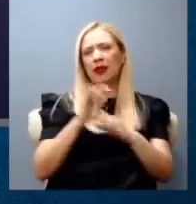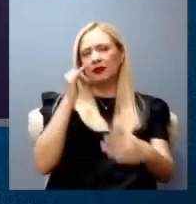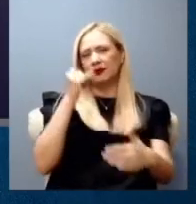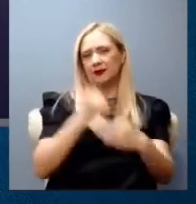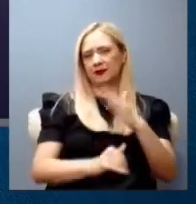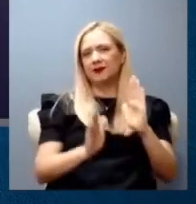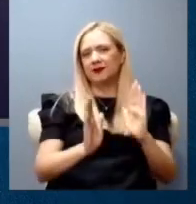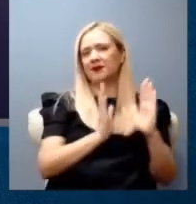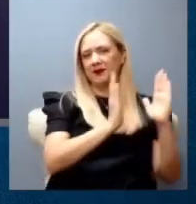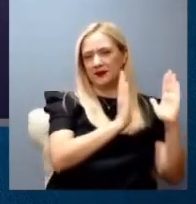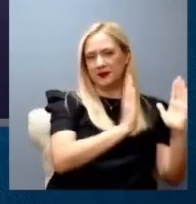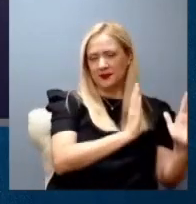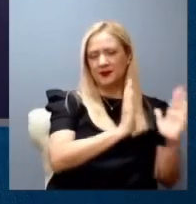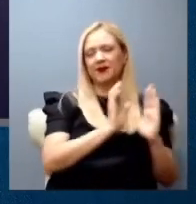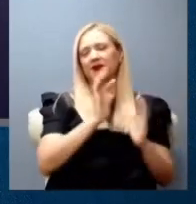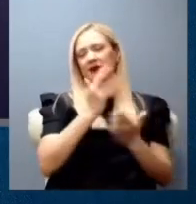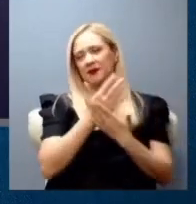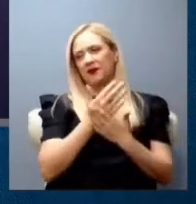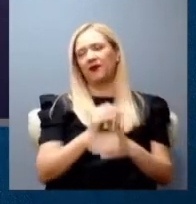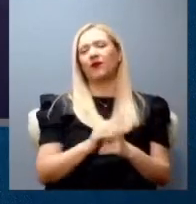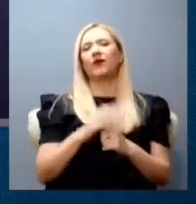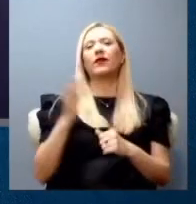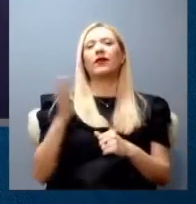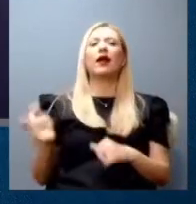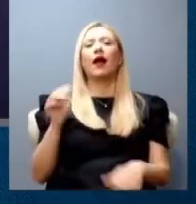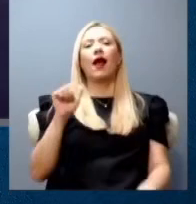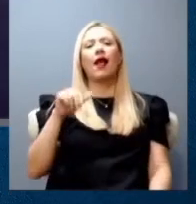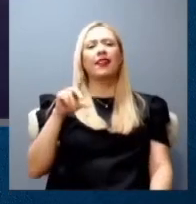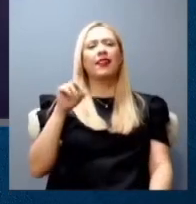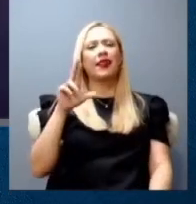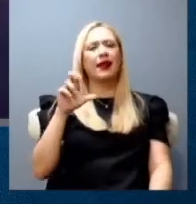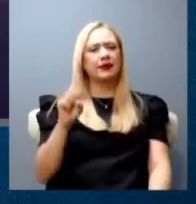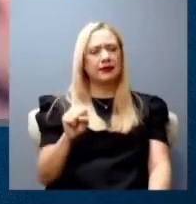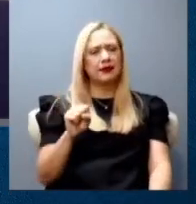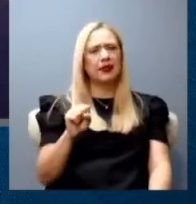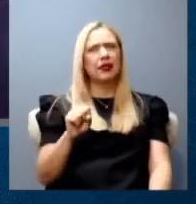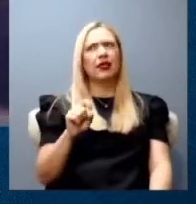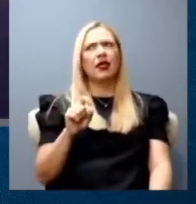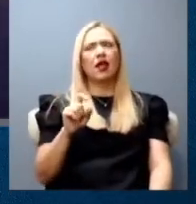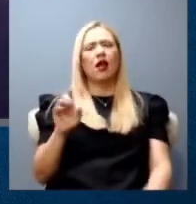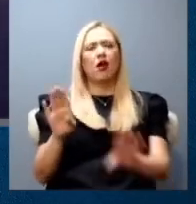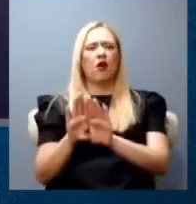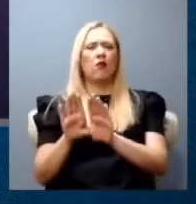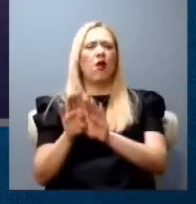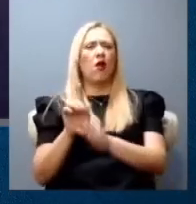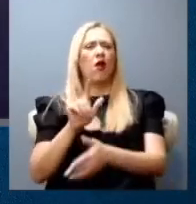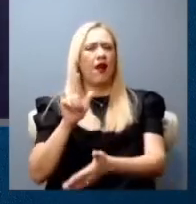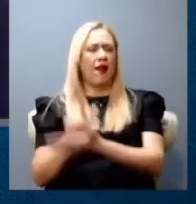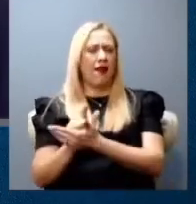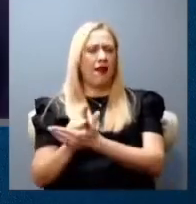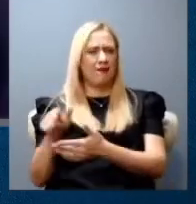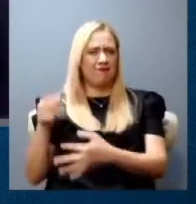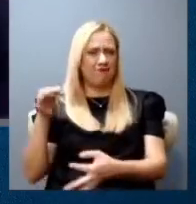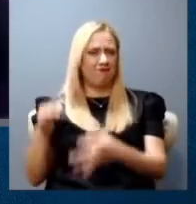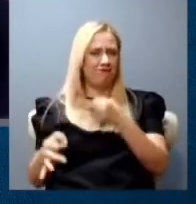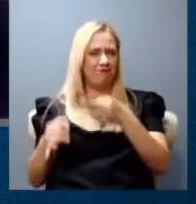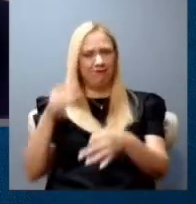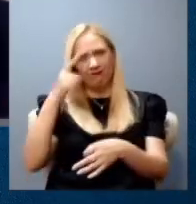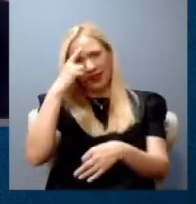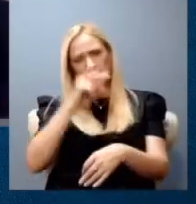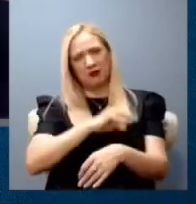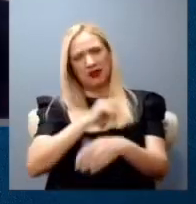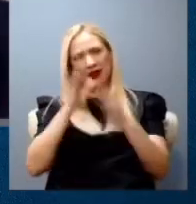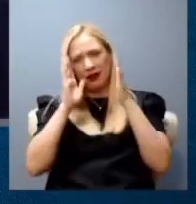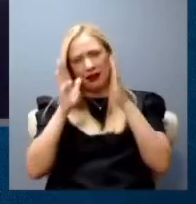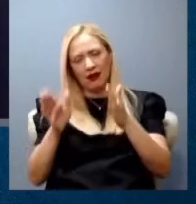una relación, creo, importante para el público que podamos comprender, la relación entre justicia transicional, rendición de cuentas